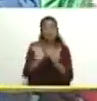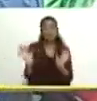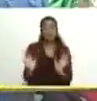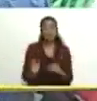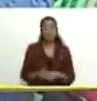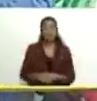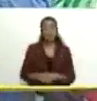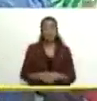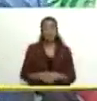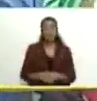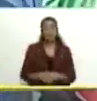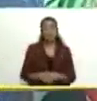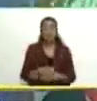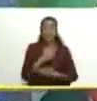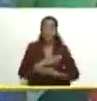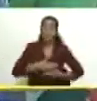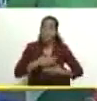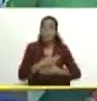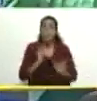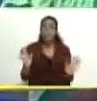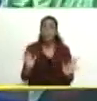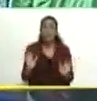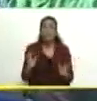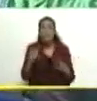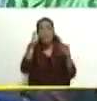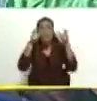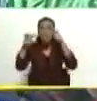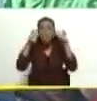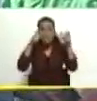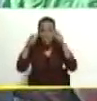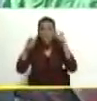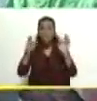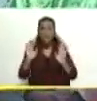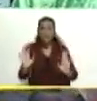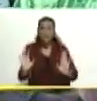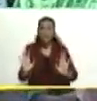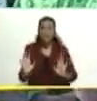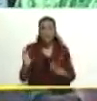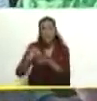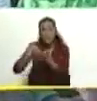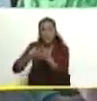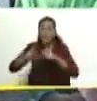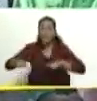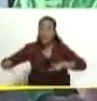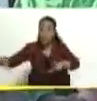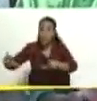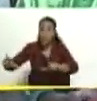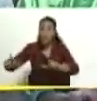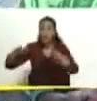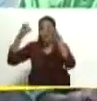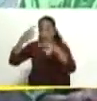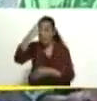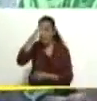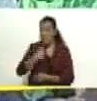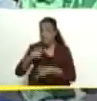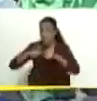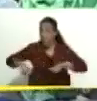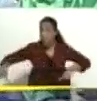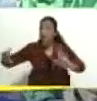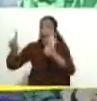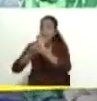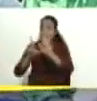buenísimo, tranquila y buenísimo, cómoda. Porque vamos a supervisar, no contamos con esos que me estás espacios. Diciendo. Y si ese reúne las condiciones físicas y